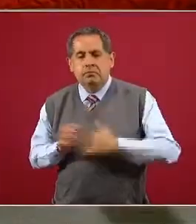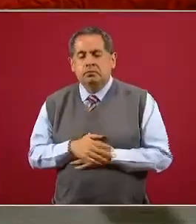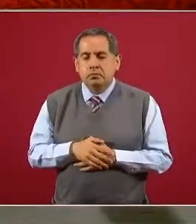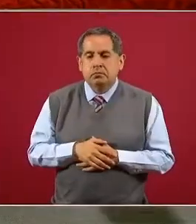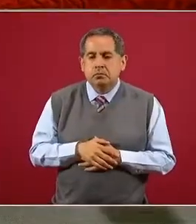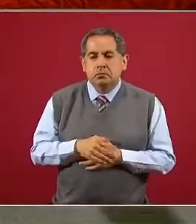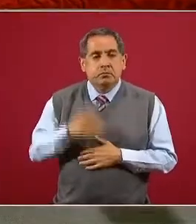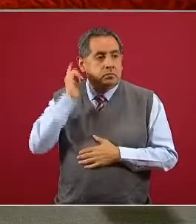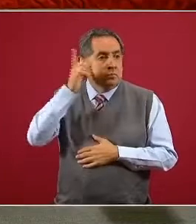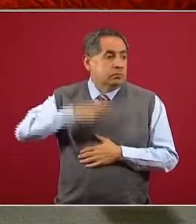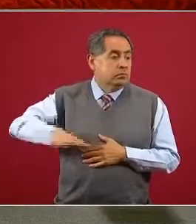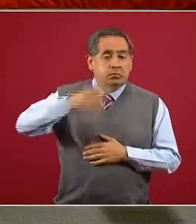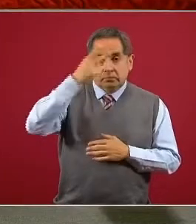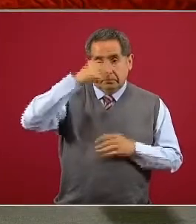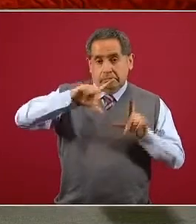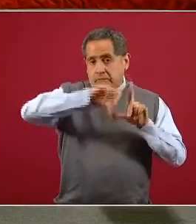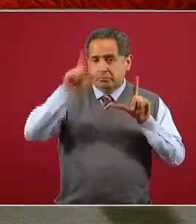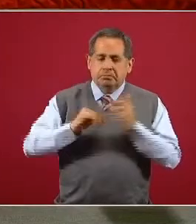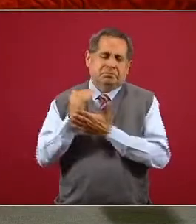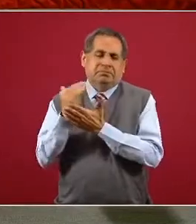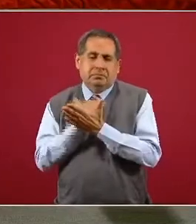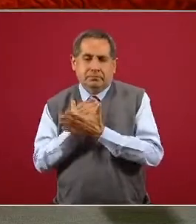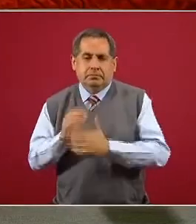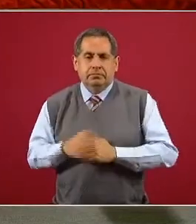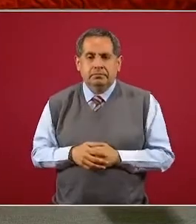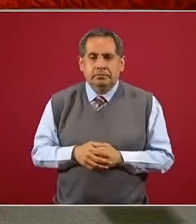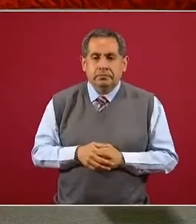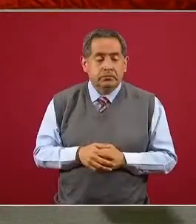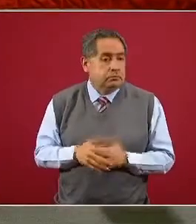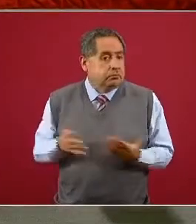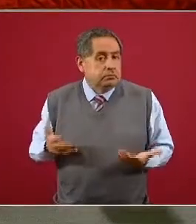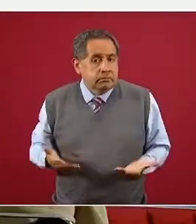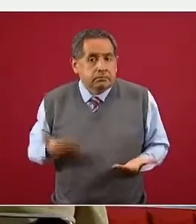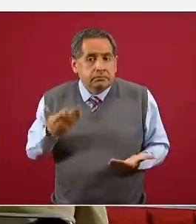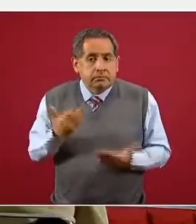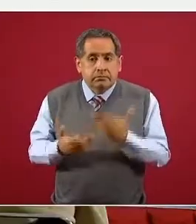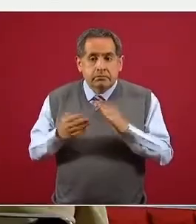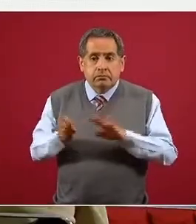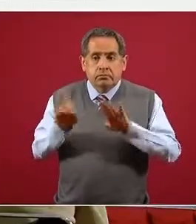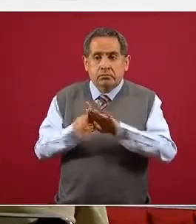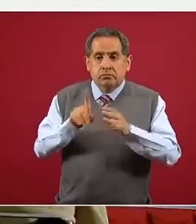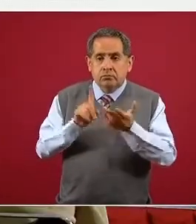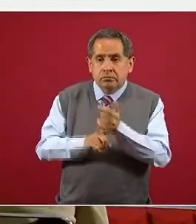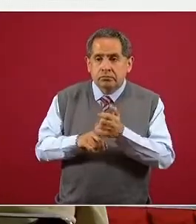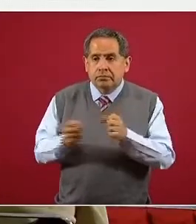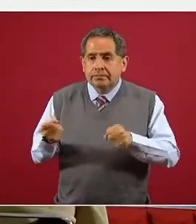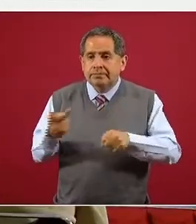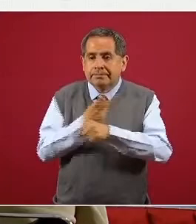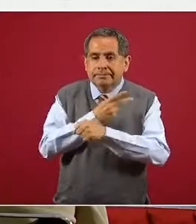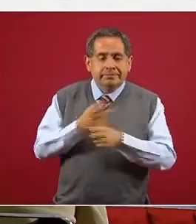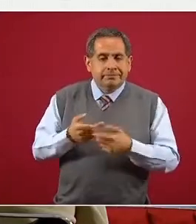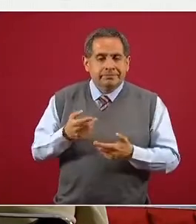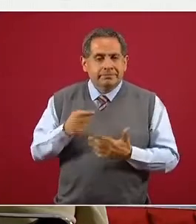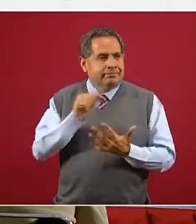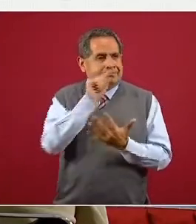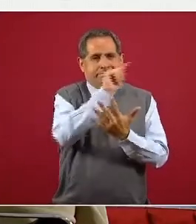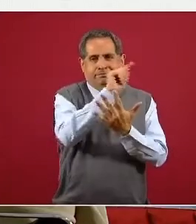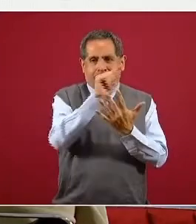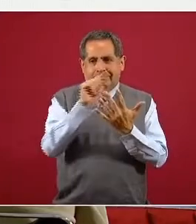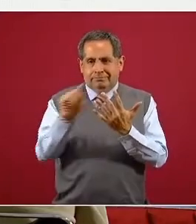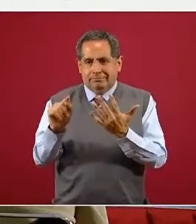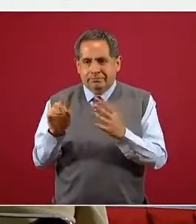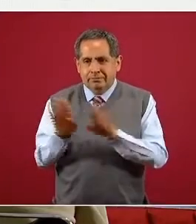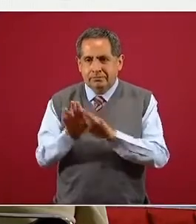en nuestro país. ¿Qué es lo que debemos hacer de acuerdo al riesgo epidémico que acabamos de presentar, ya